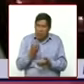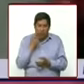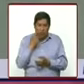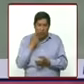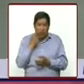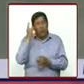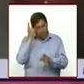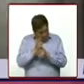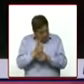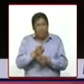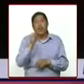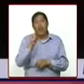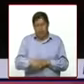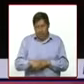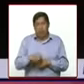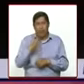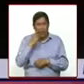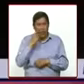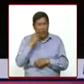Correcto, es así.